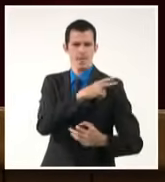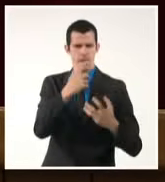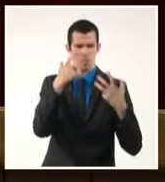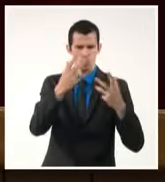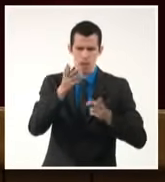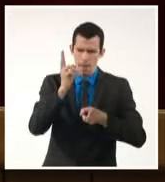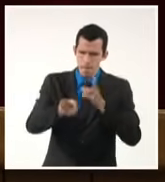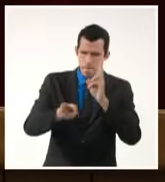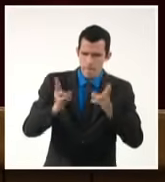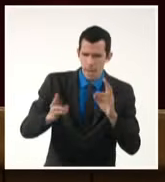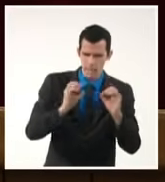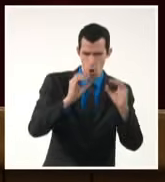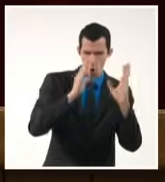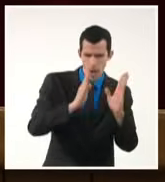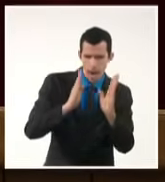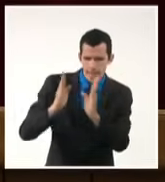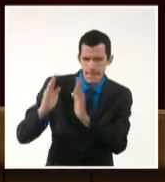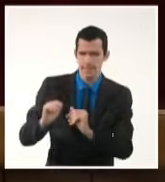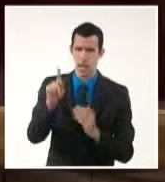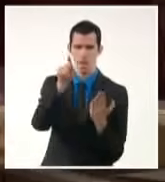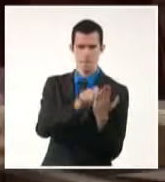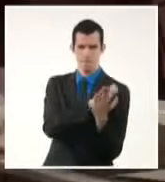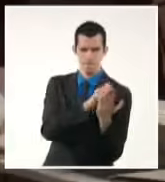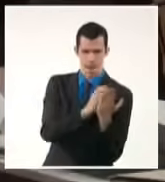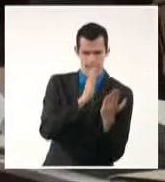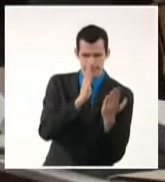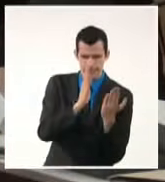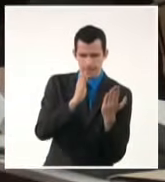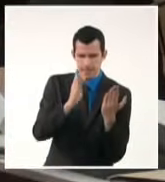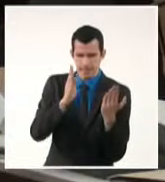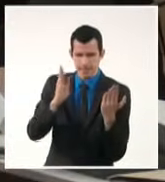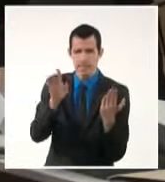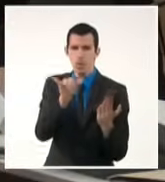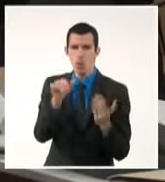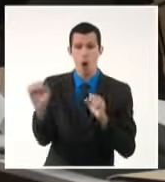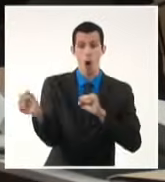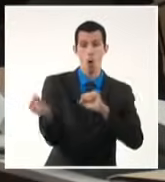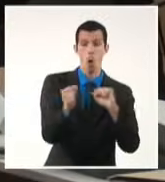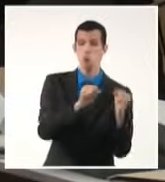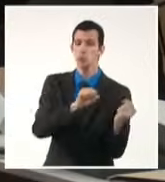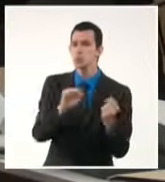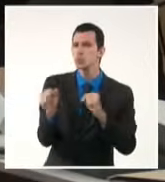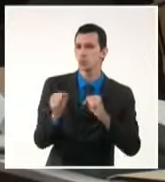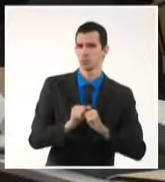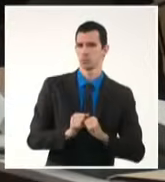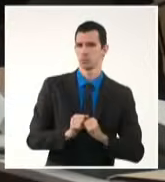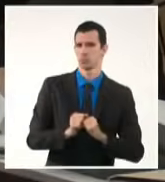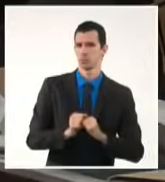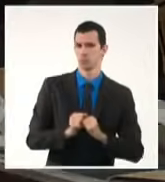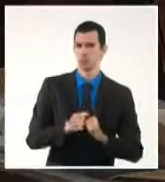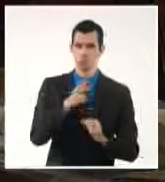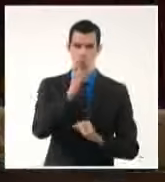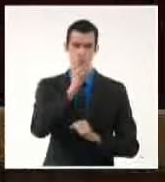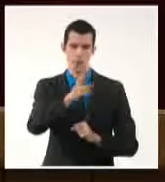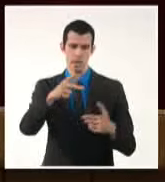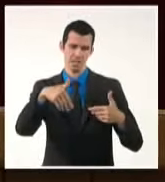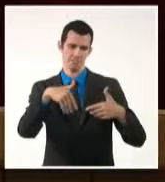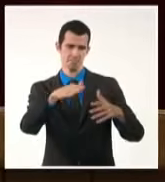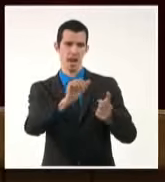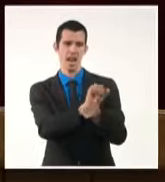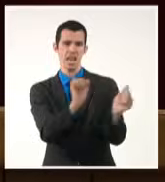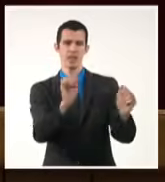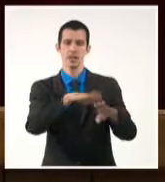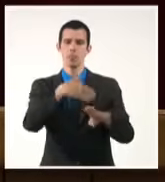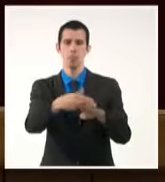ajustando el proceso sistemáticamente y ocupándonos del tratamiento diferenciado para los que puedan resultar